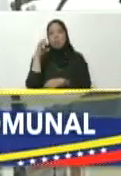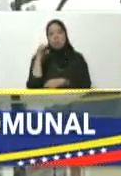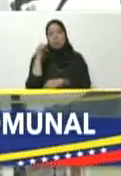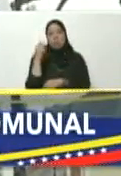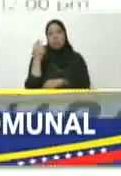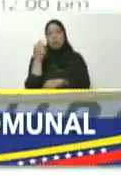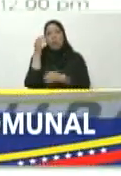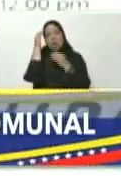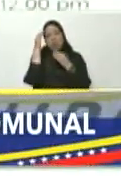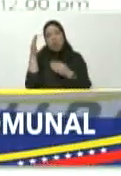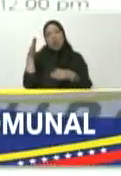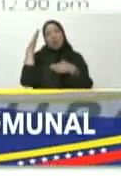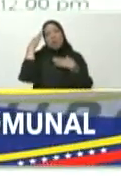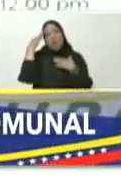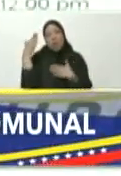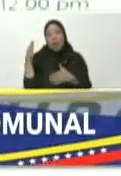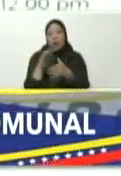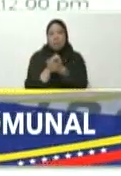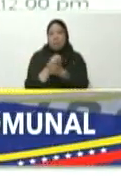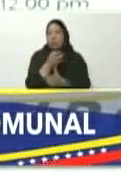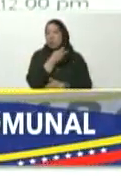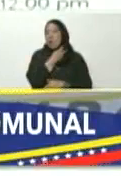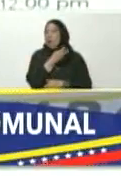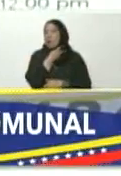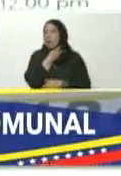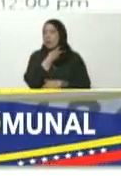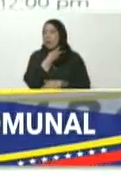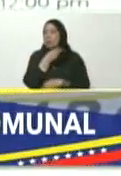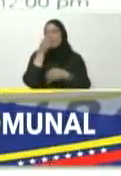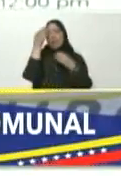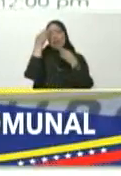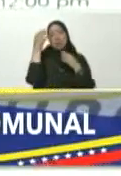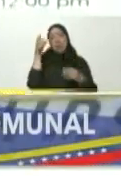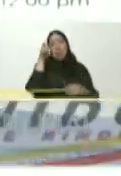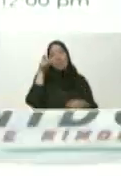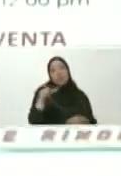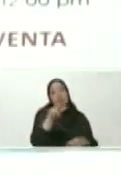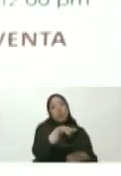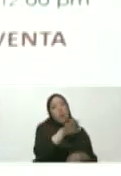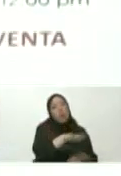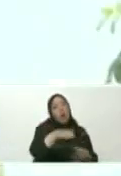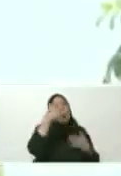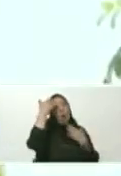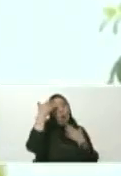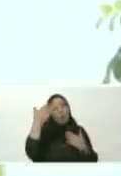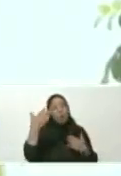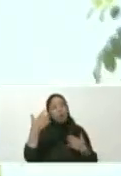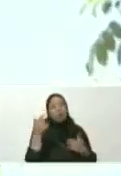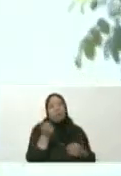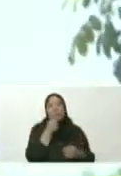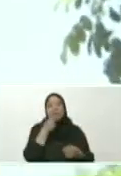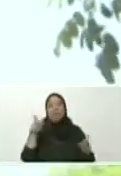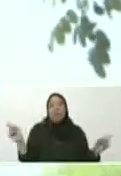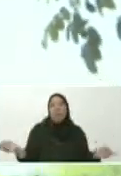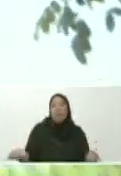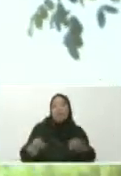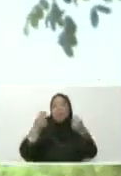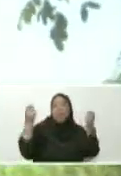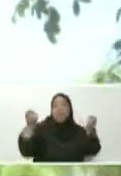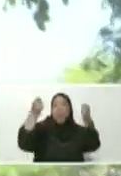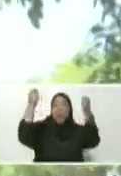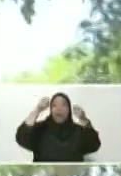vamos a saludarla a la Cava. Véngase para acá, vamos a saludar a la gente primero. Pueblo glorioso, presidente. Pueblo glorioso de